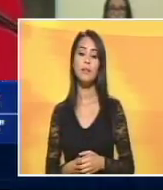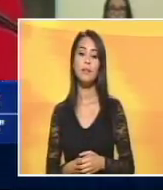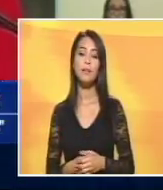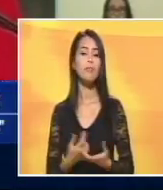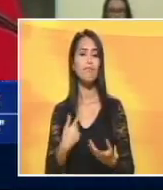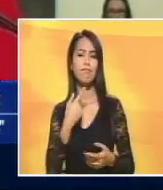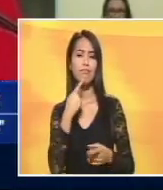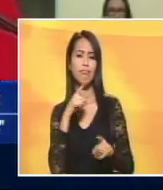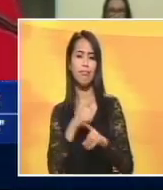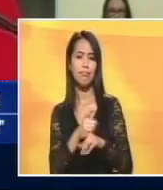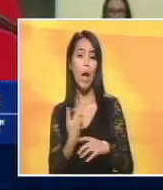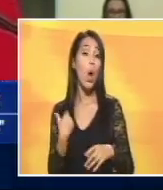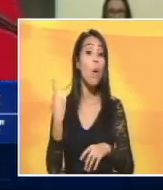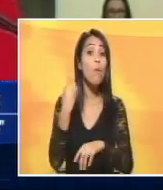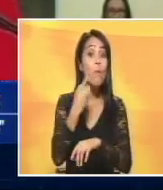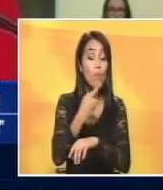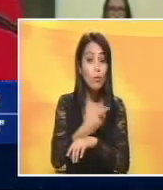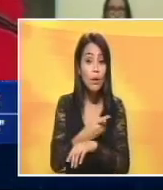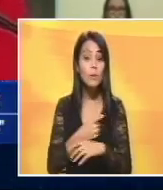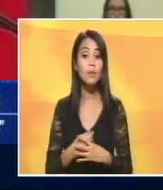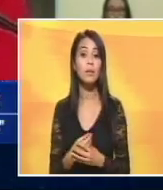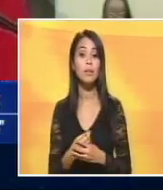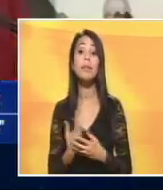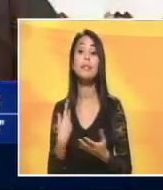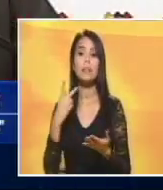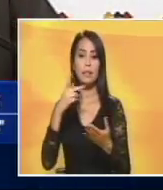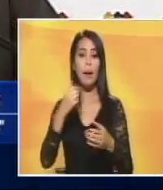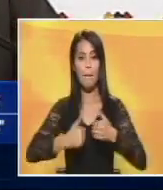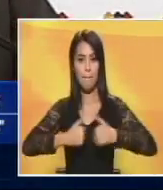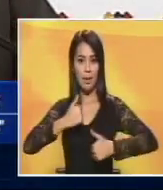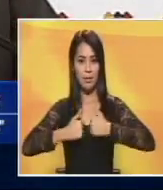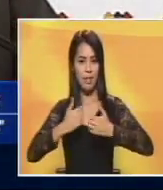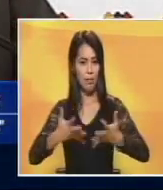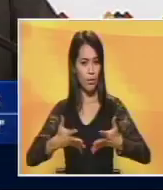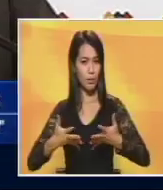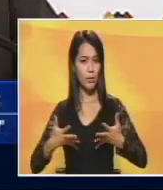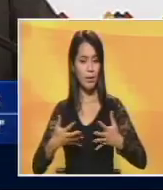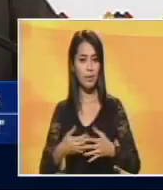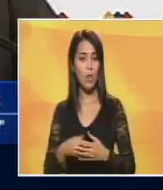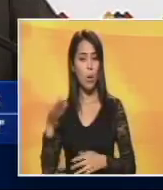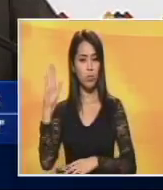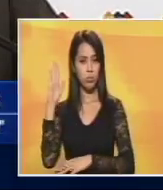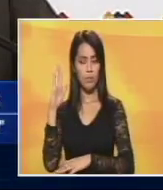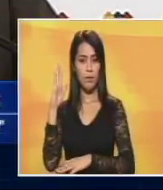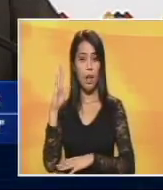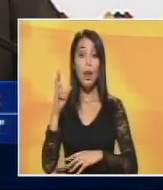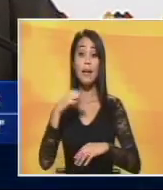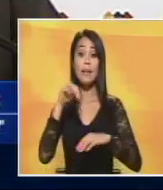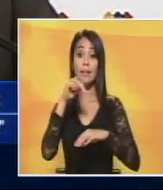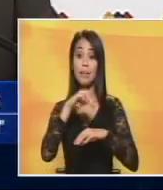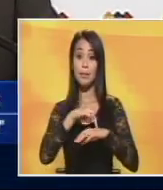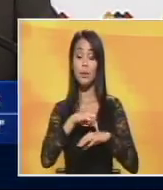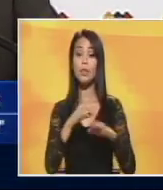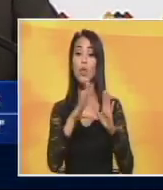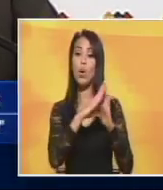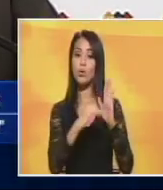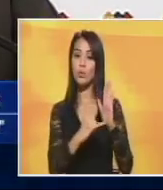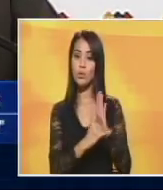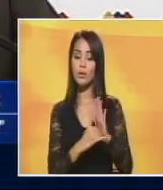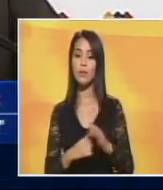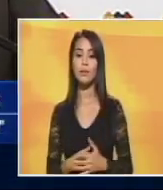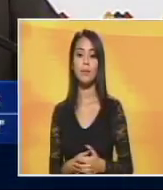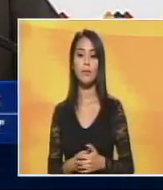quien señala la obligatoriedad que tendrán los candidatos ganadores de juramentarse ante la Asamblea Nacional Constituyente,